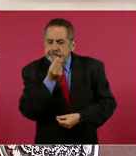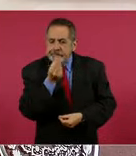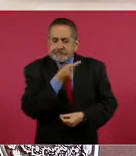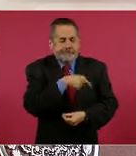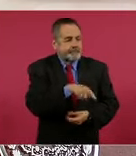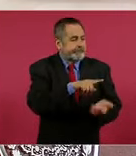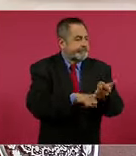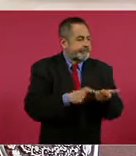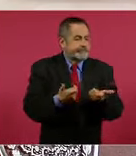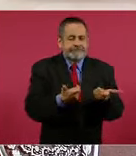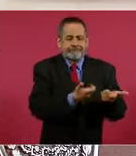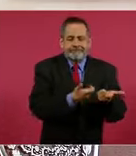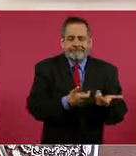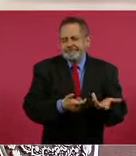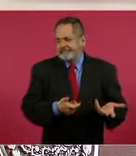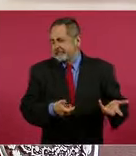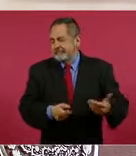el dinero,